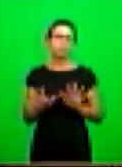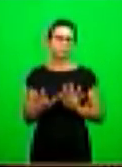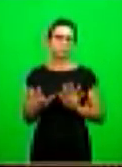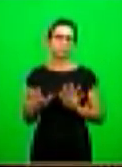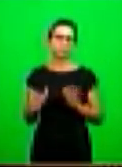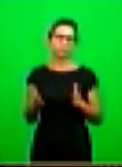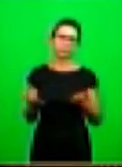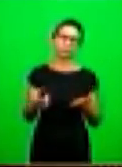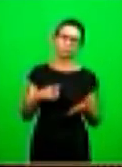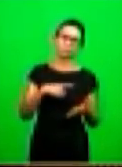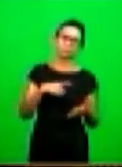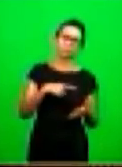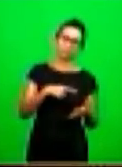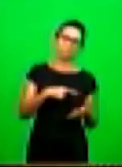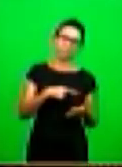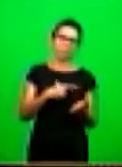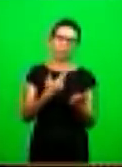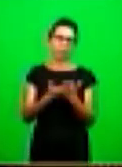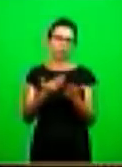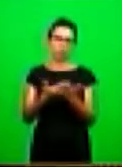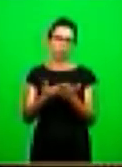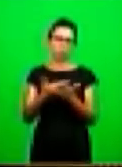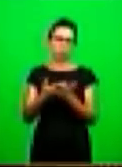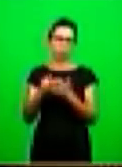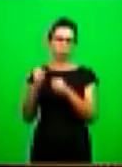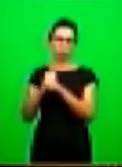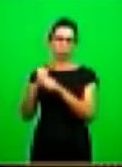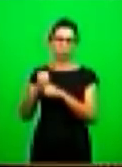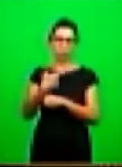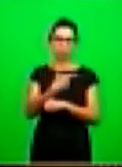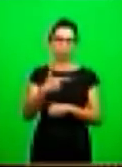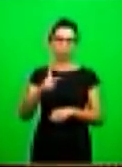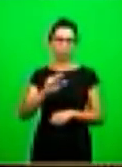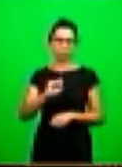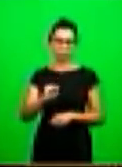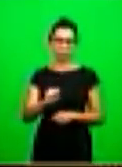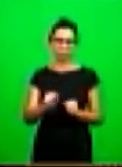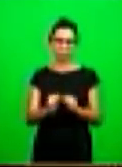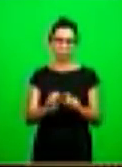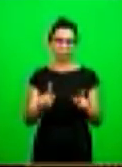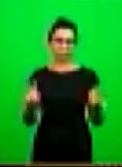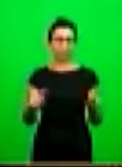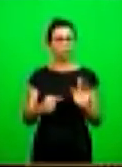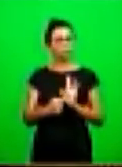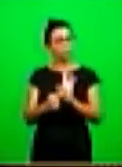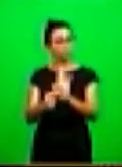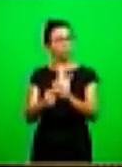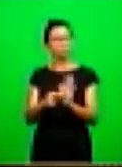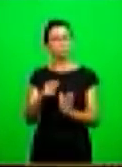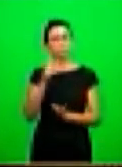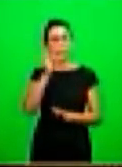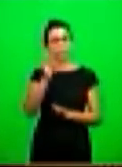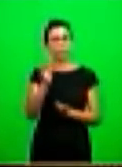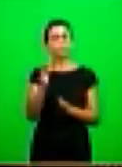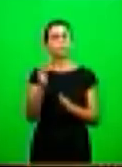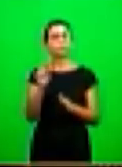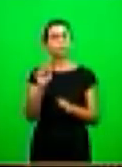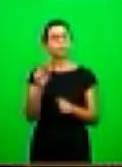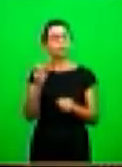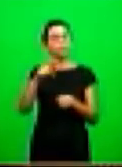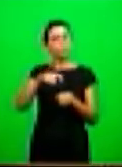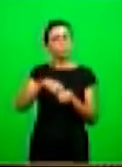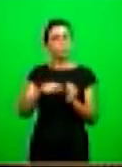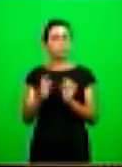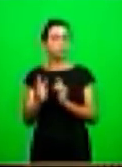claridad, fue motivo de estudios durante todo este año, el libro de Apocalipsis. Apunta a este pronto. El